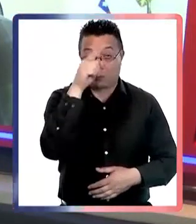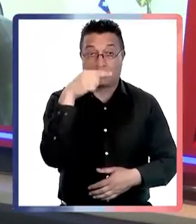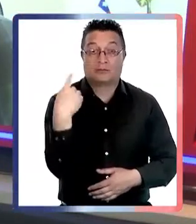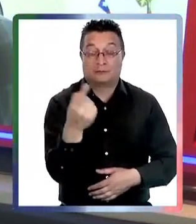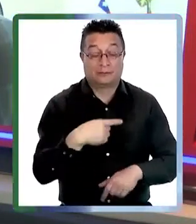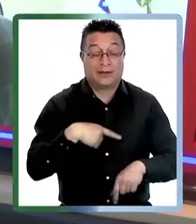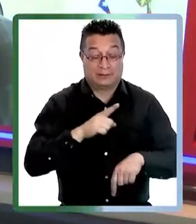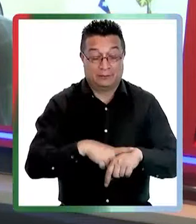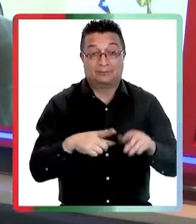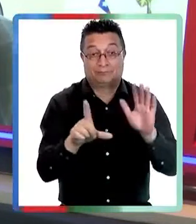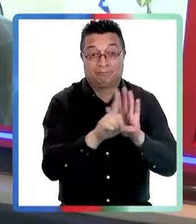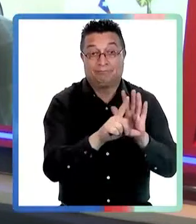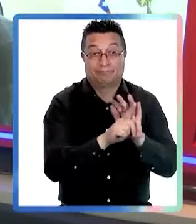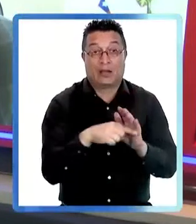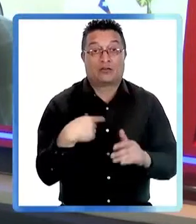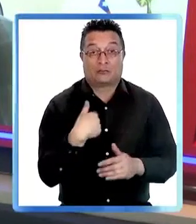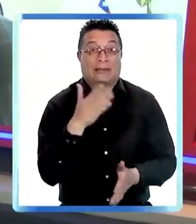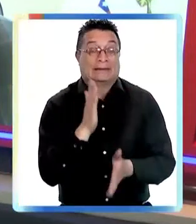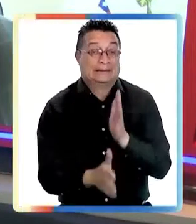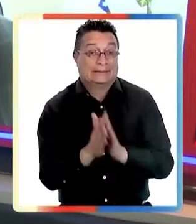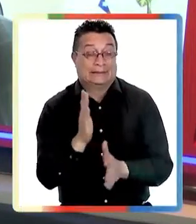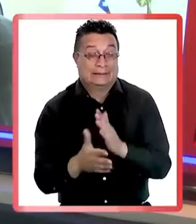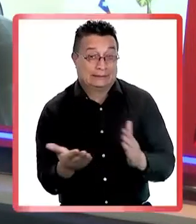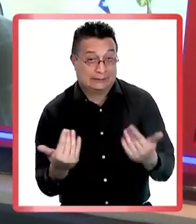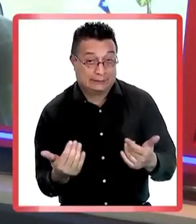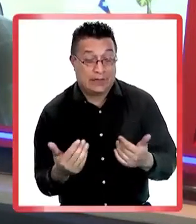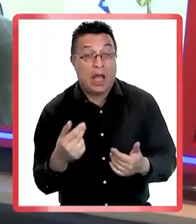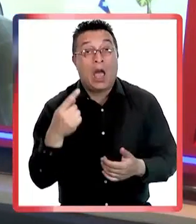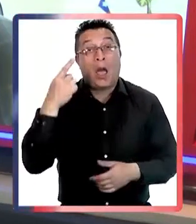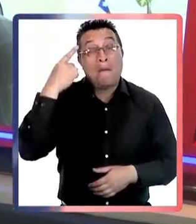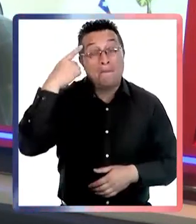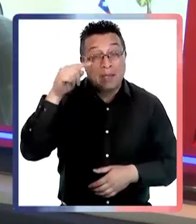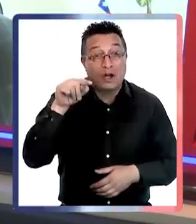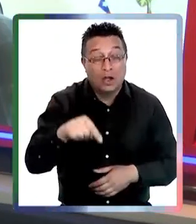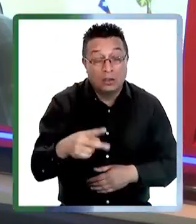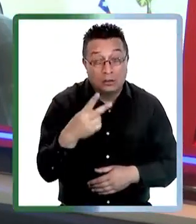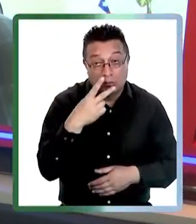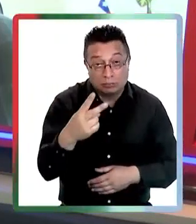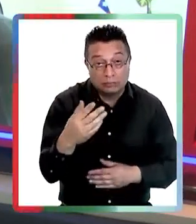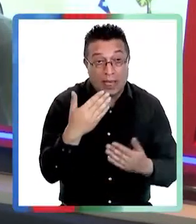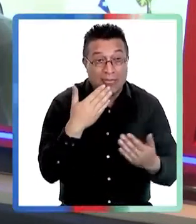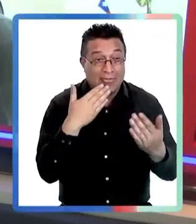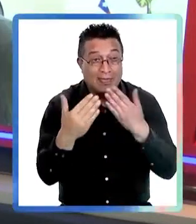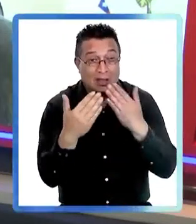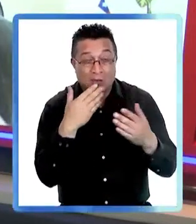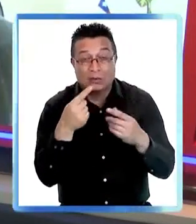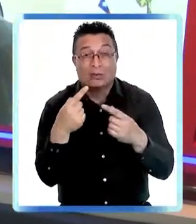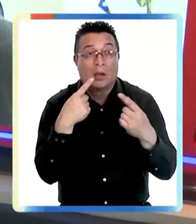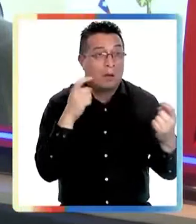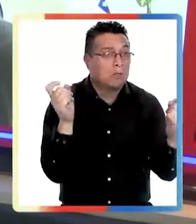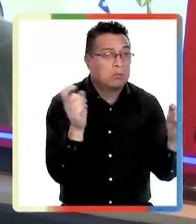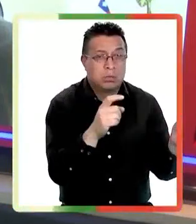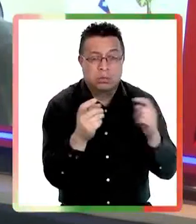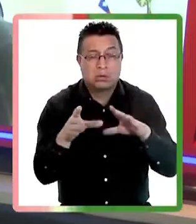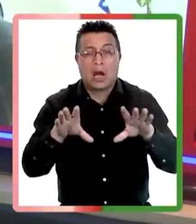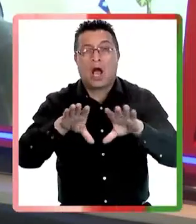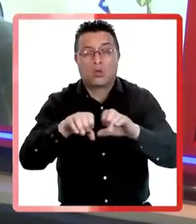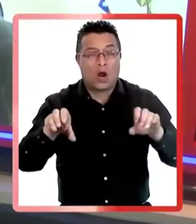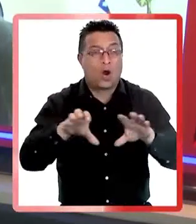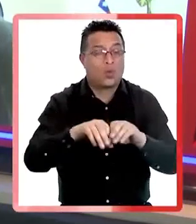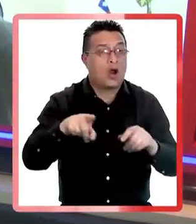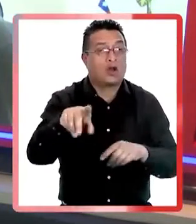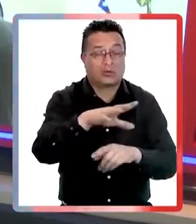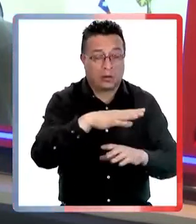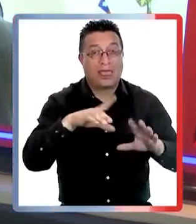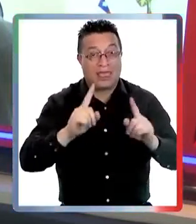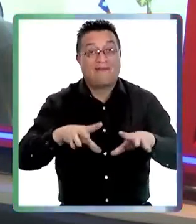lamentablemente, a que los tiempos legislativos no son los que nosotros quisiéramos, ¿verdad? Pero en este horizonte de discusión, de dimes y diretes y de ponerse de acuerdo, porque